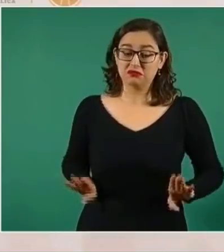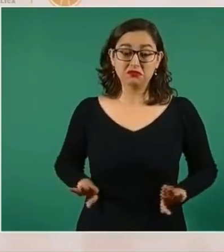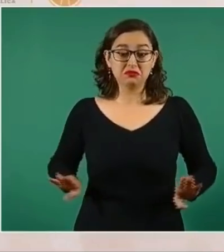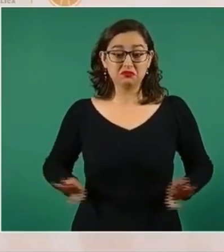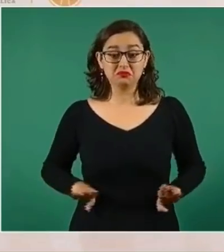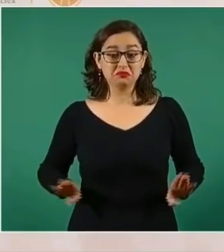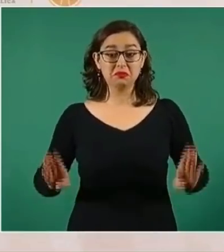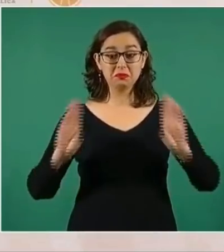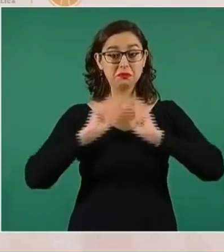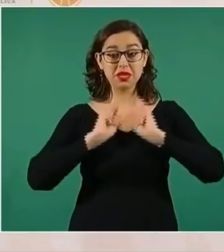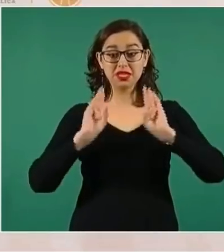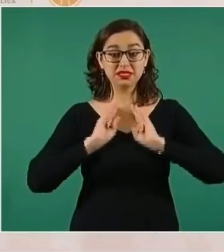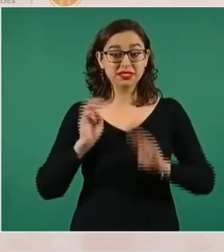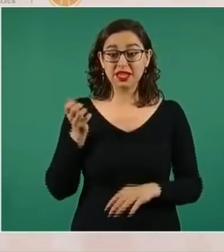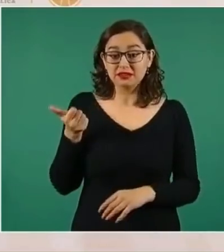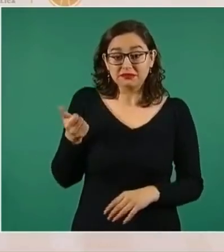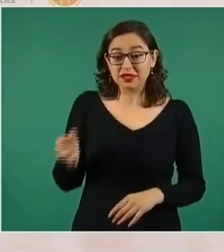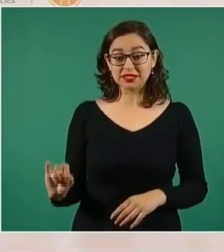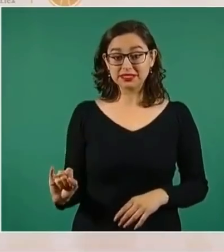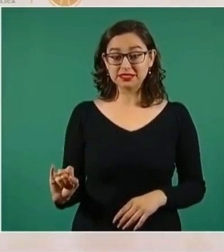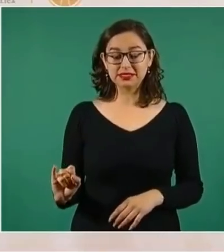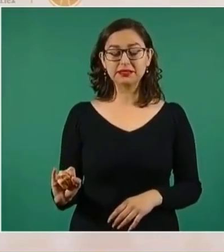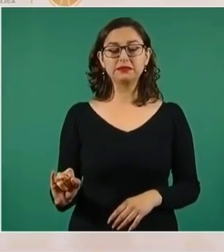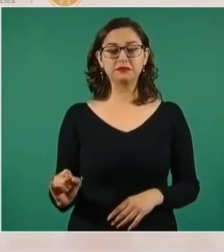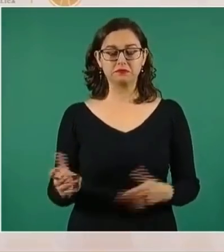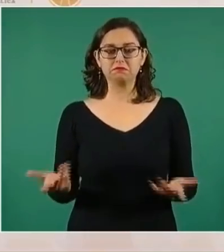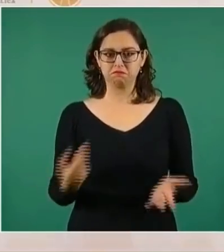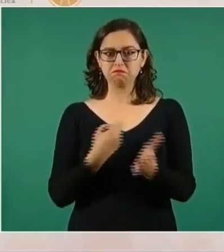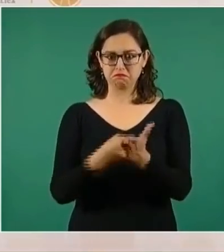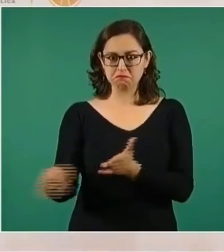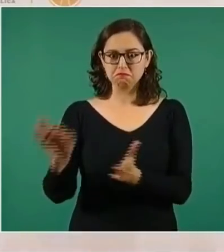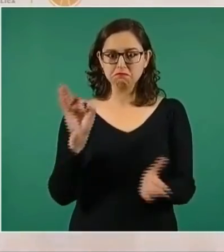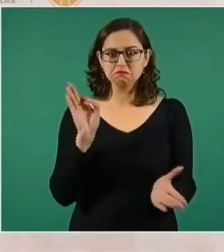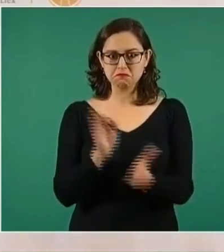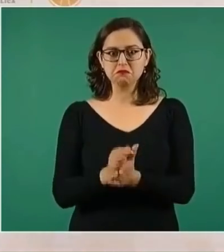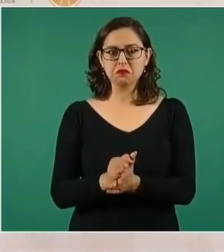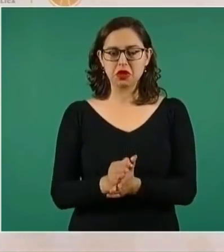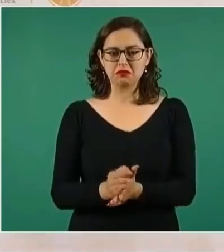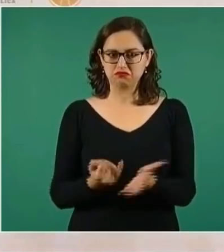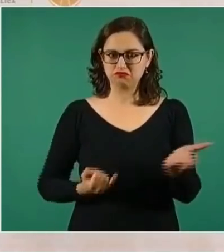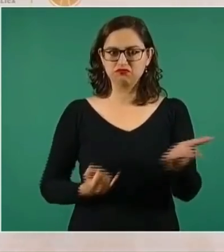un militar con valor, aplomo,